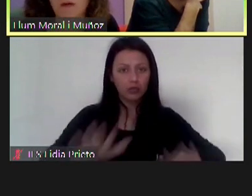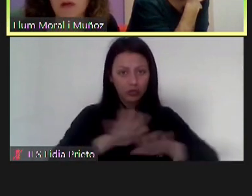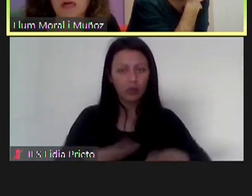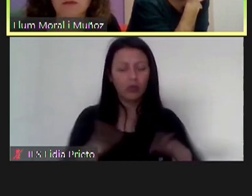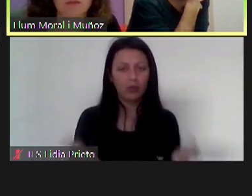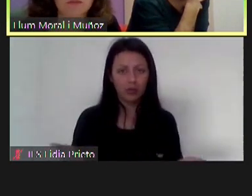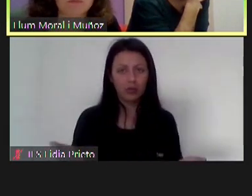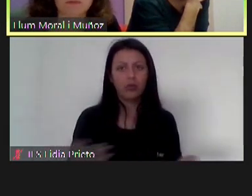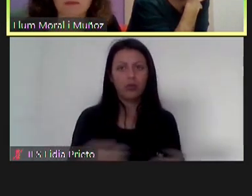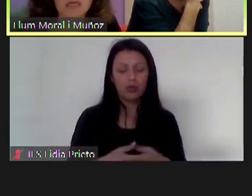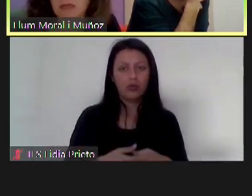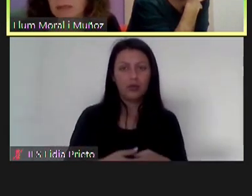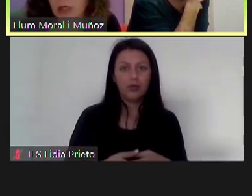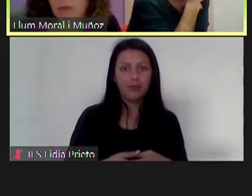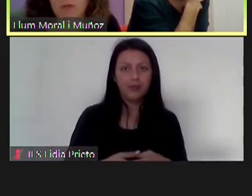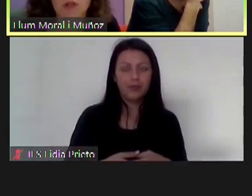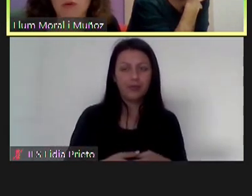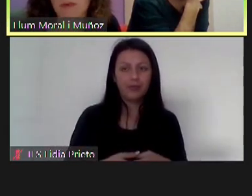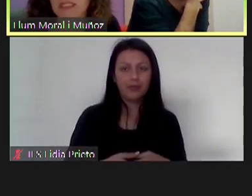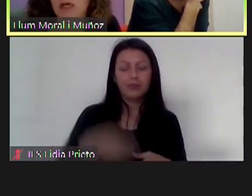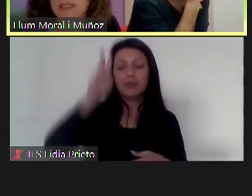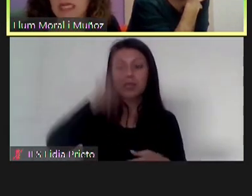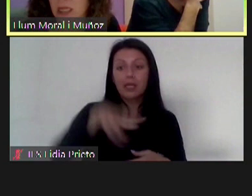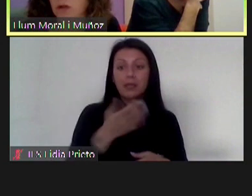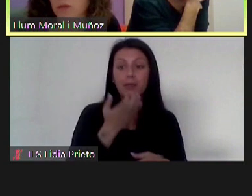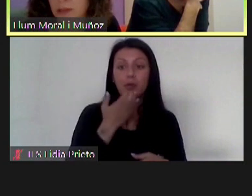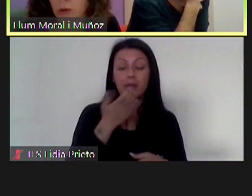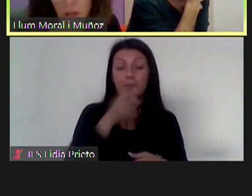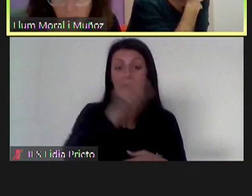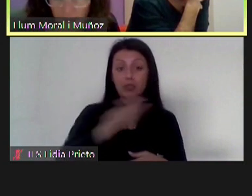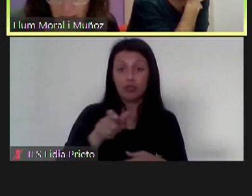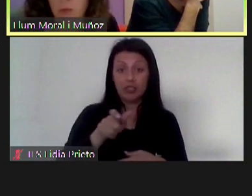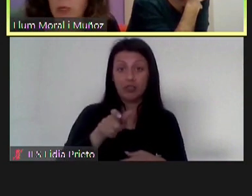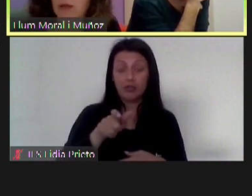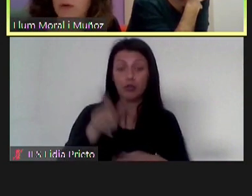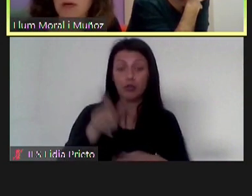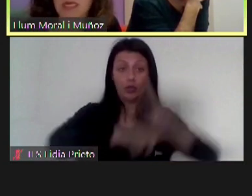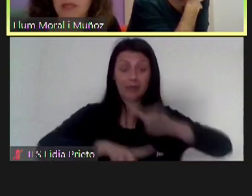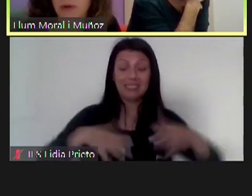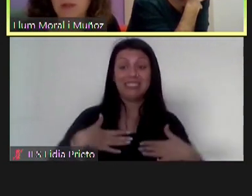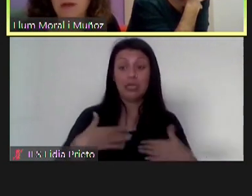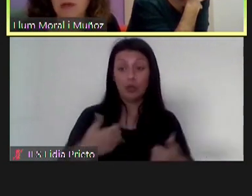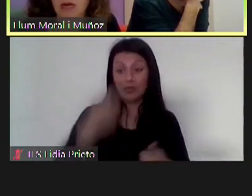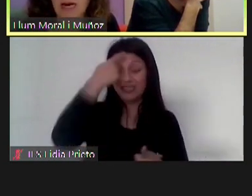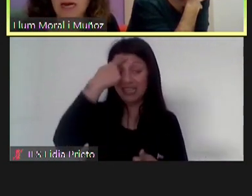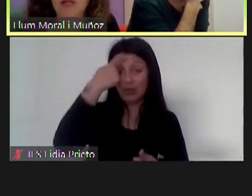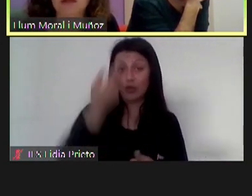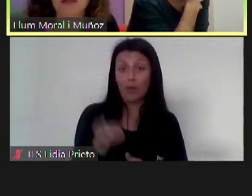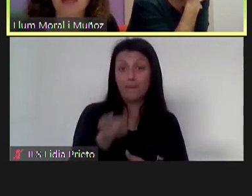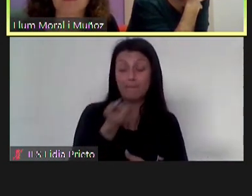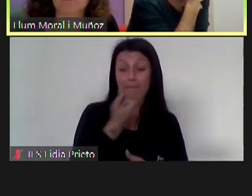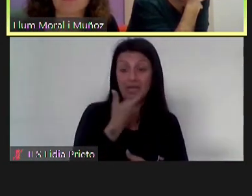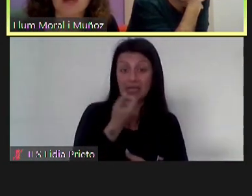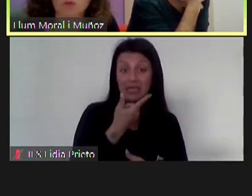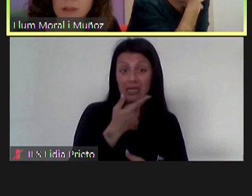100%. También, por ejemplo, las personas con problemas de salud mental en ciertos momentos y también, claro, una medicación, a la